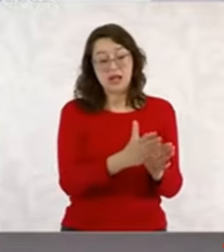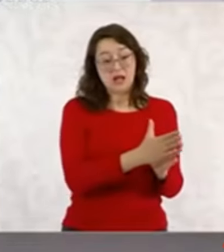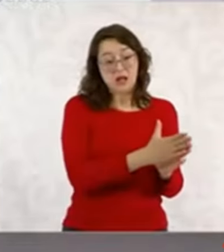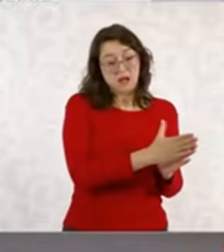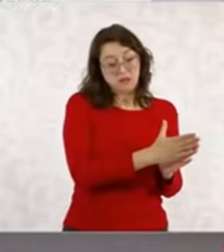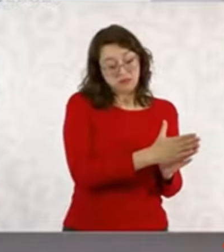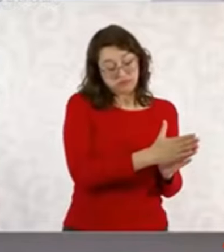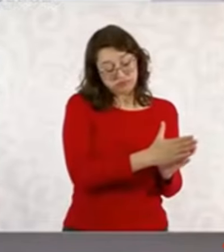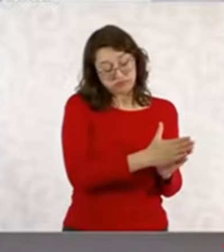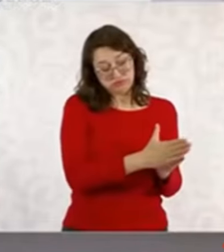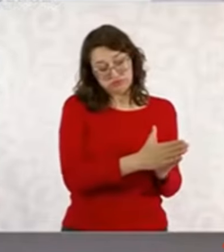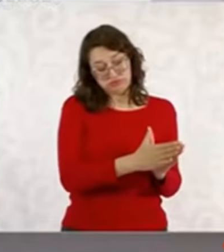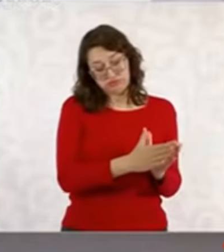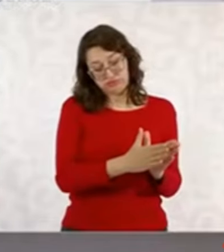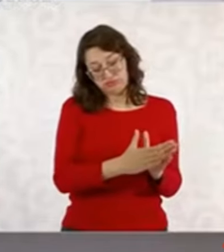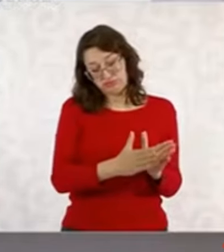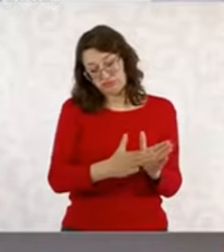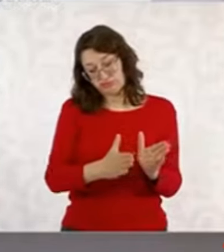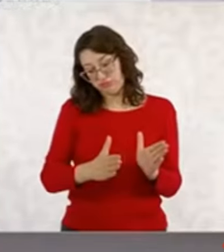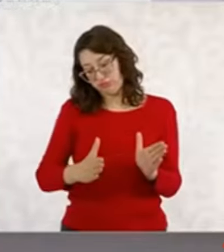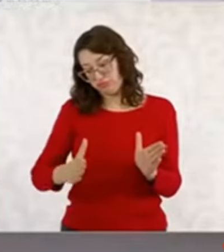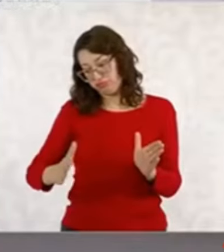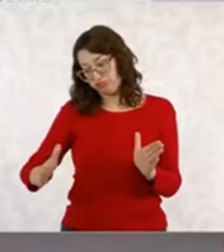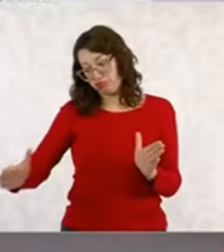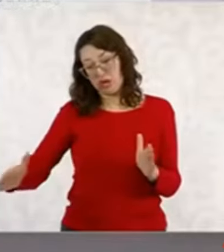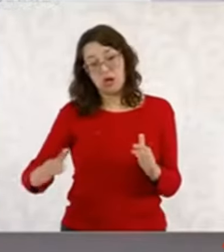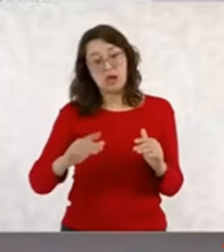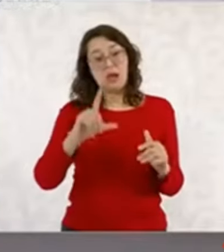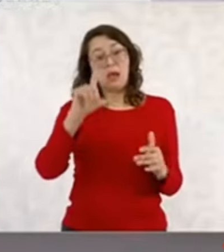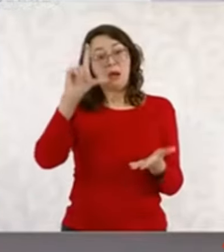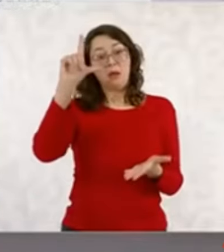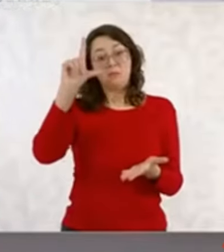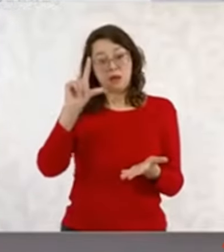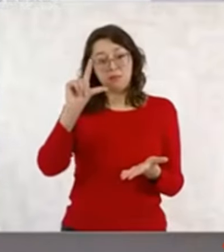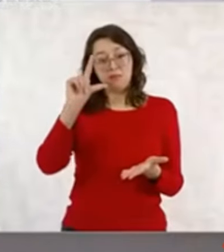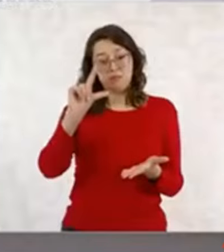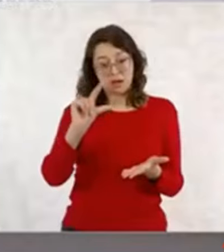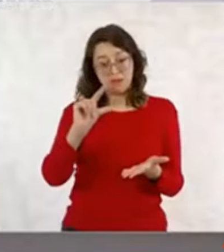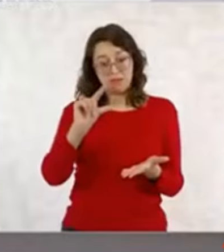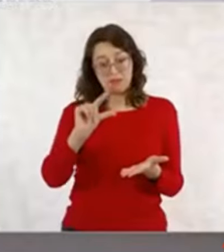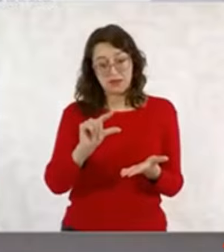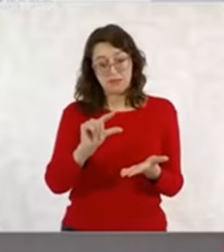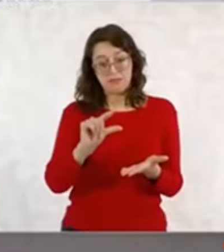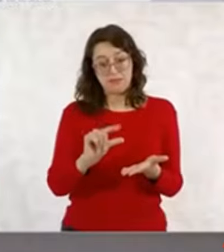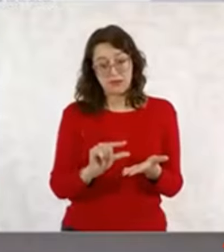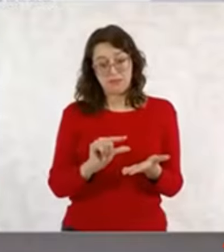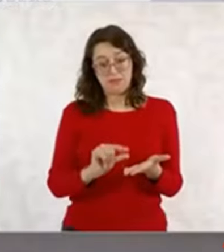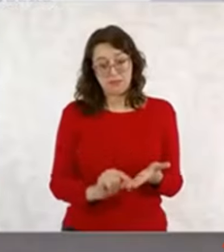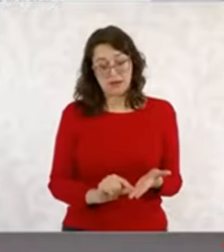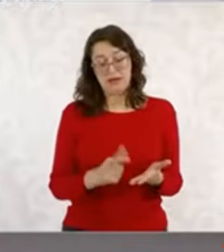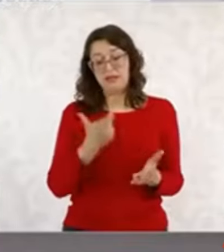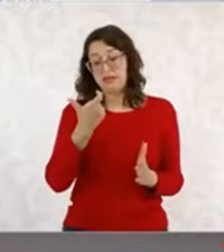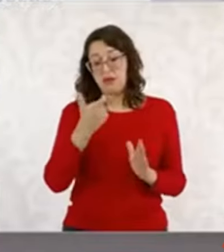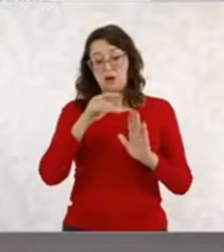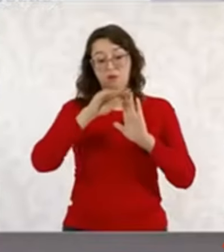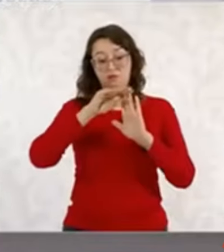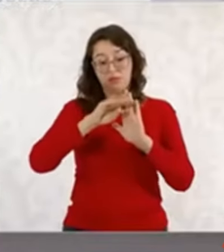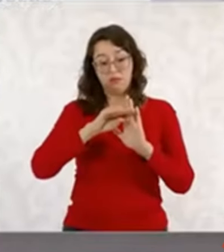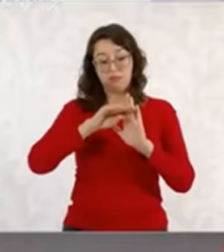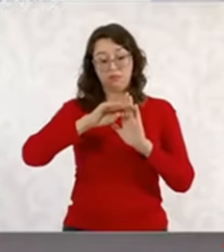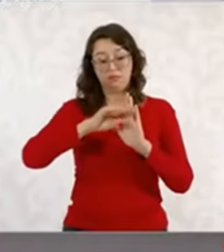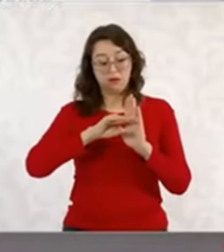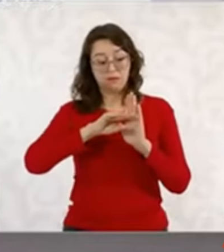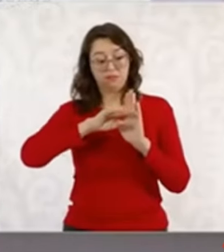hasta el 88 sigue cayendo el salario mínimo en términos reales. ¿Qué quiere decir que caiga el salario mínimo? Que alcanza para comprar